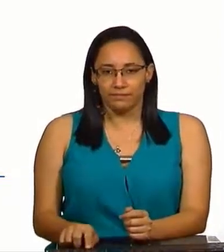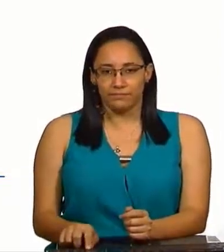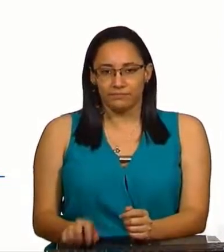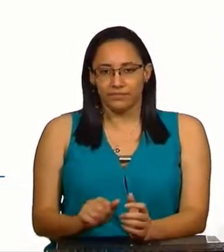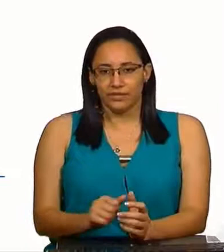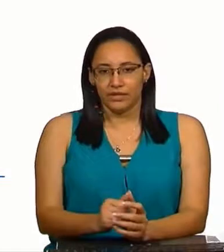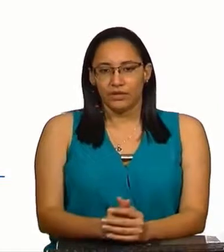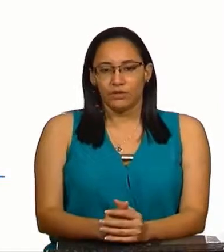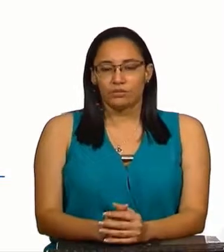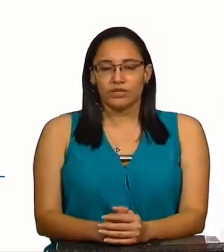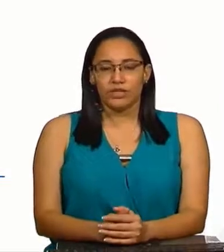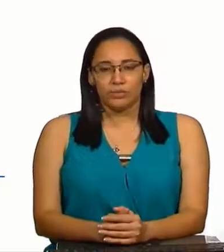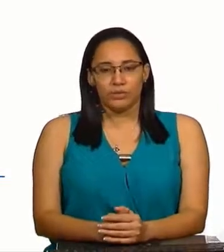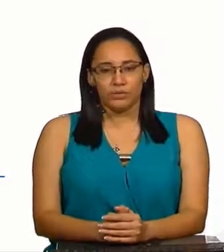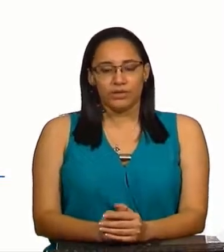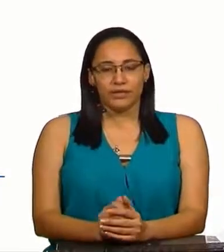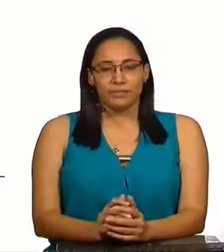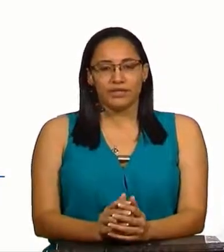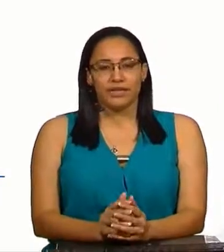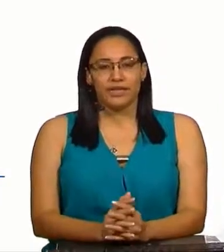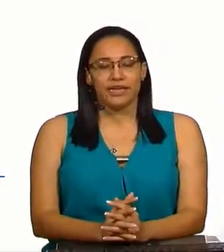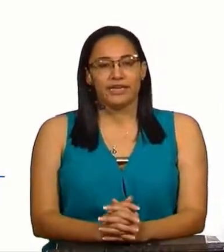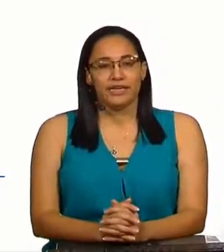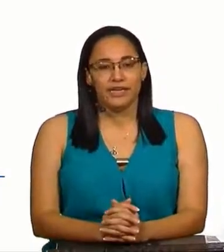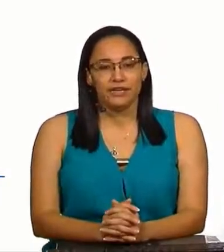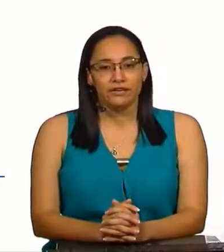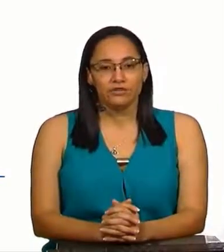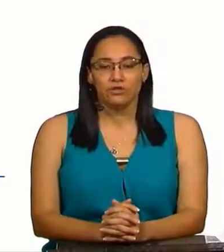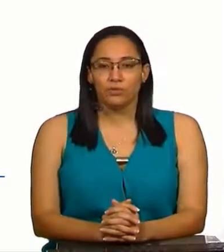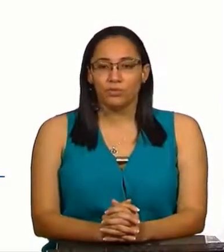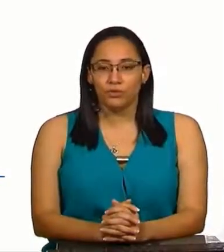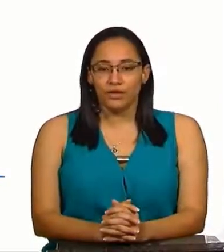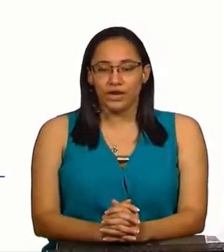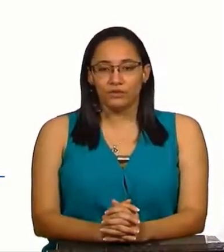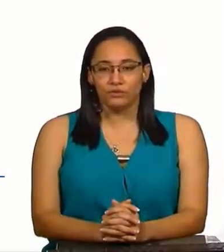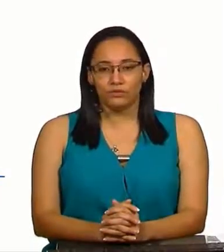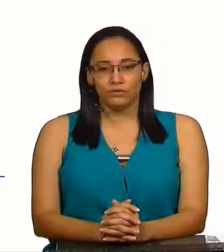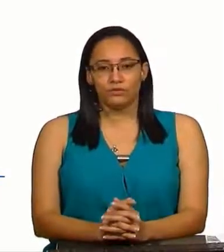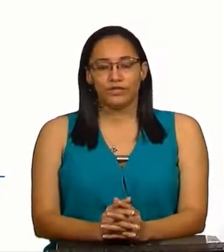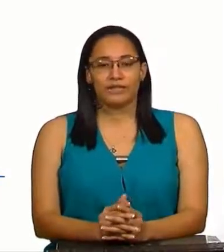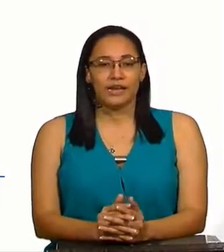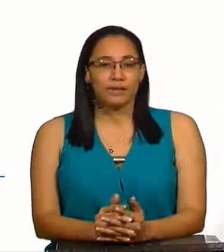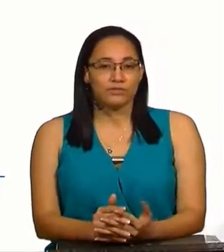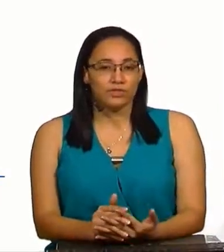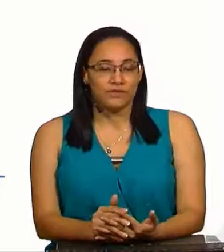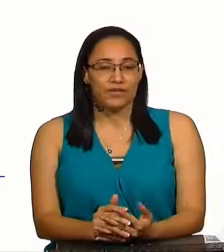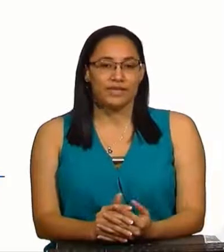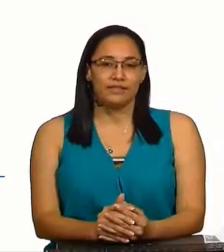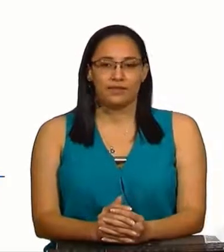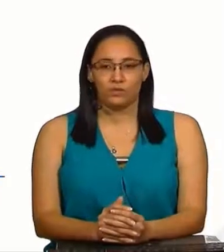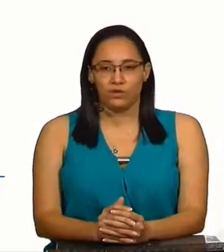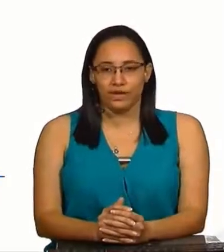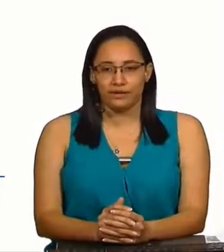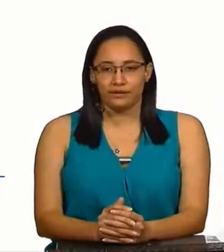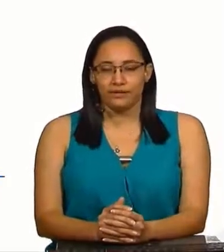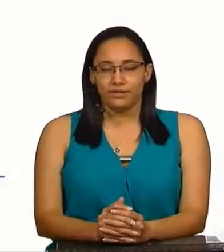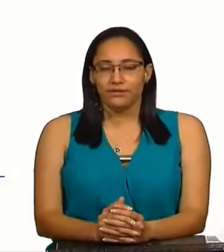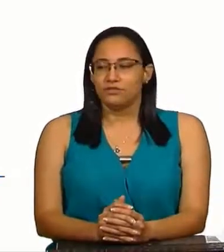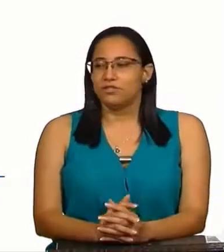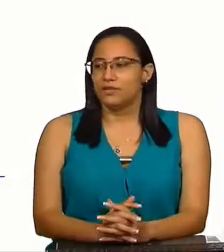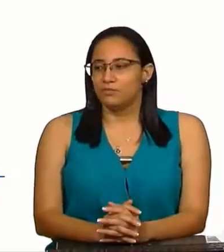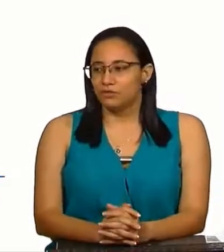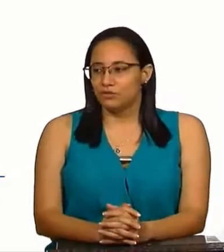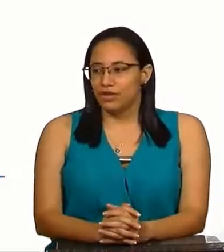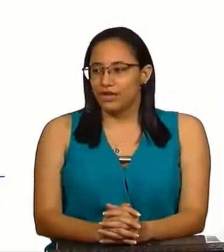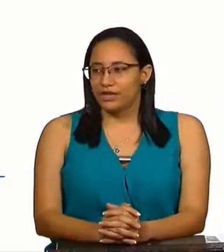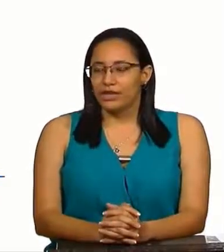play. Como ustedes pueden ver en la pantalla, ellos no podrán o no tendrán la posibilidad de jugar.